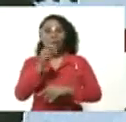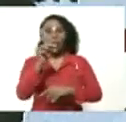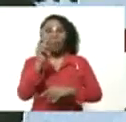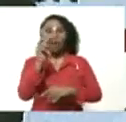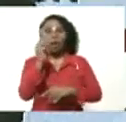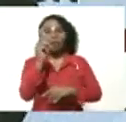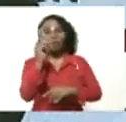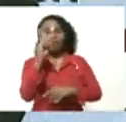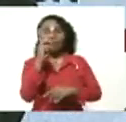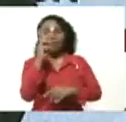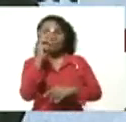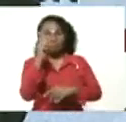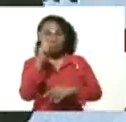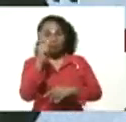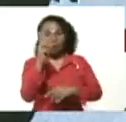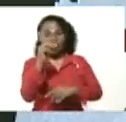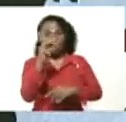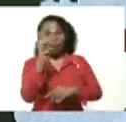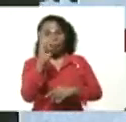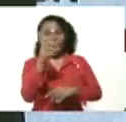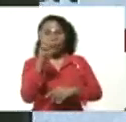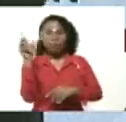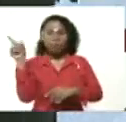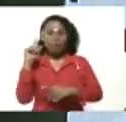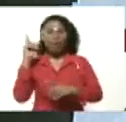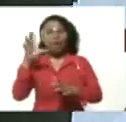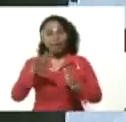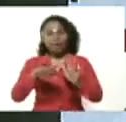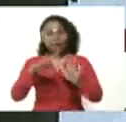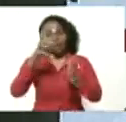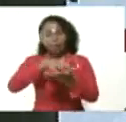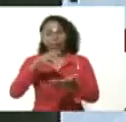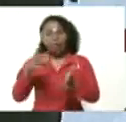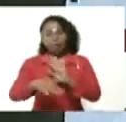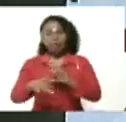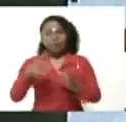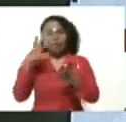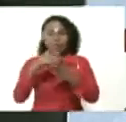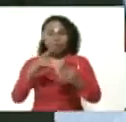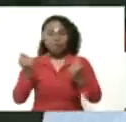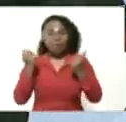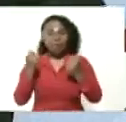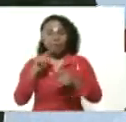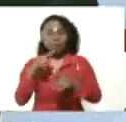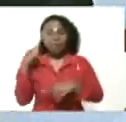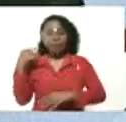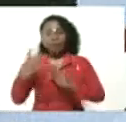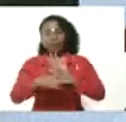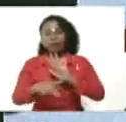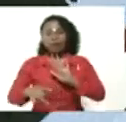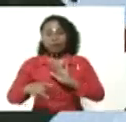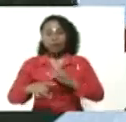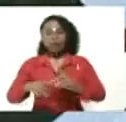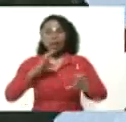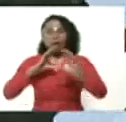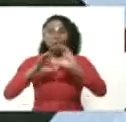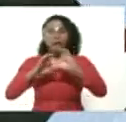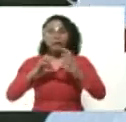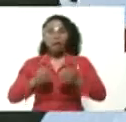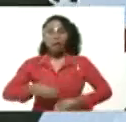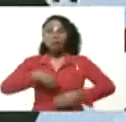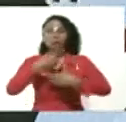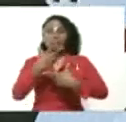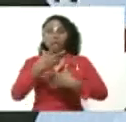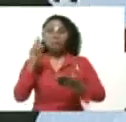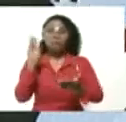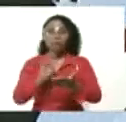supuesto. Pero el Estado de Derecho desaparece también en medios de comunicación que utilizan la libertad de expresión, que es un bien ciudadano, para poner fake